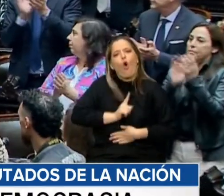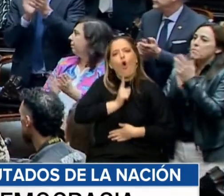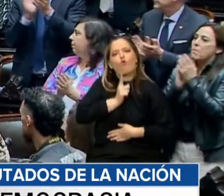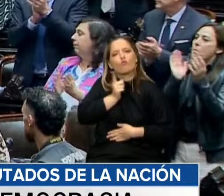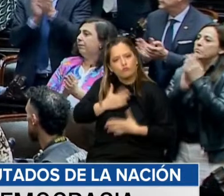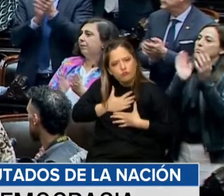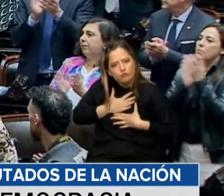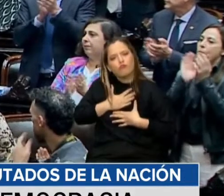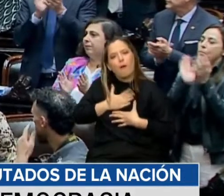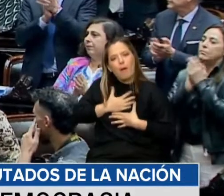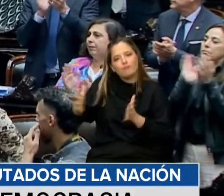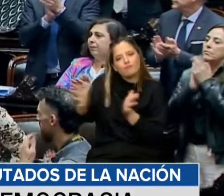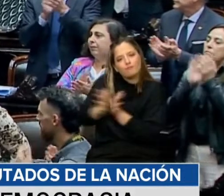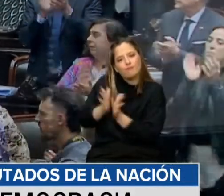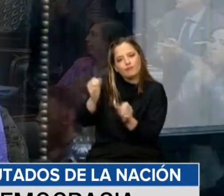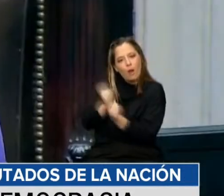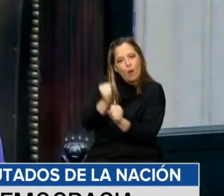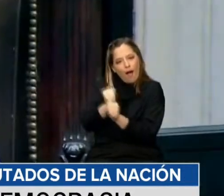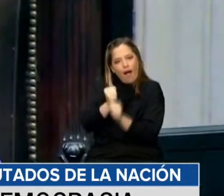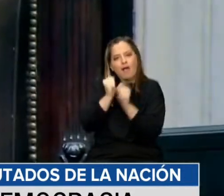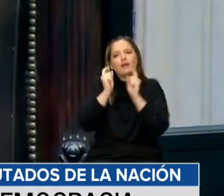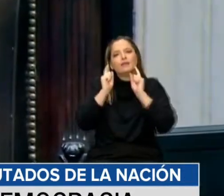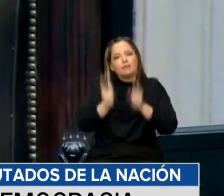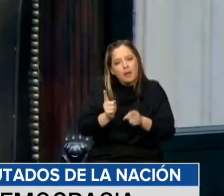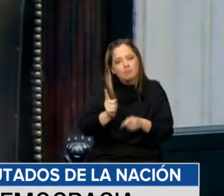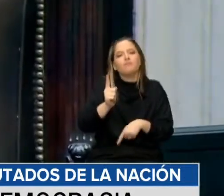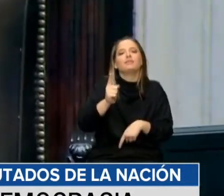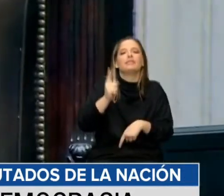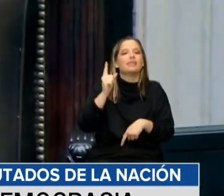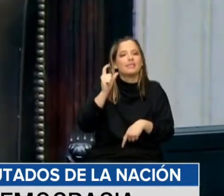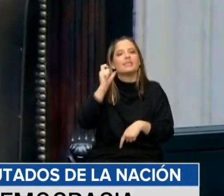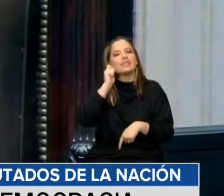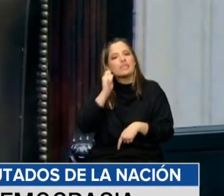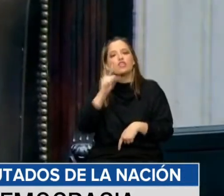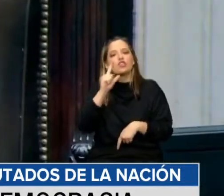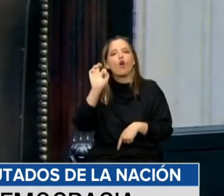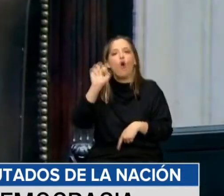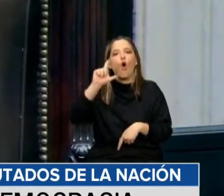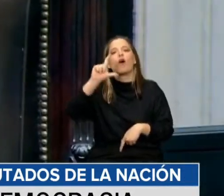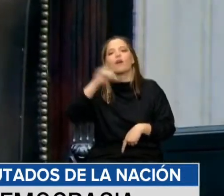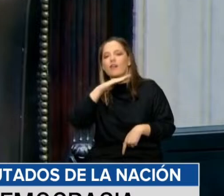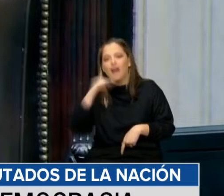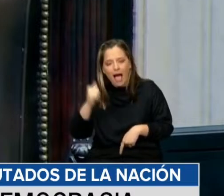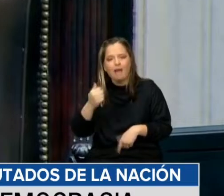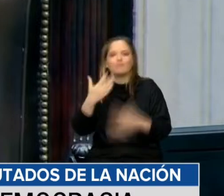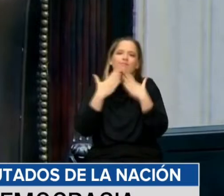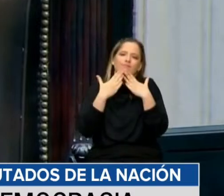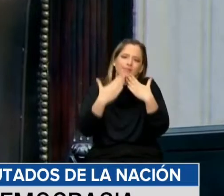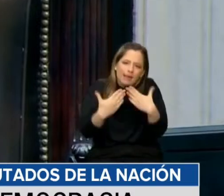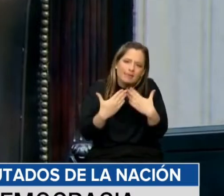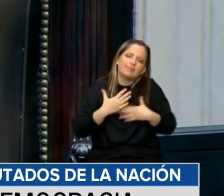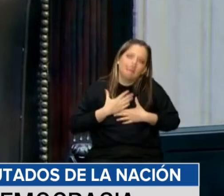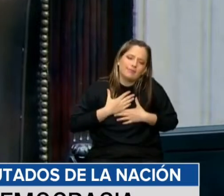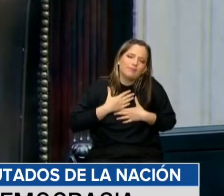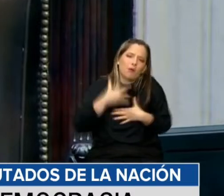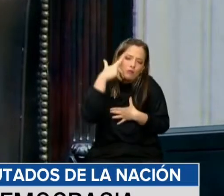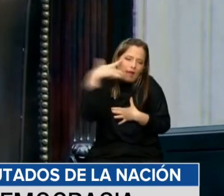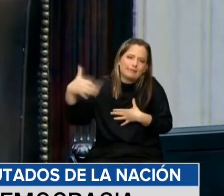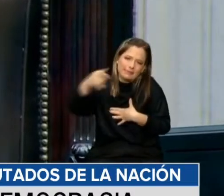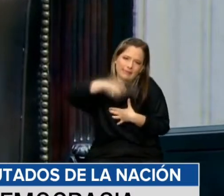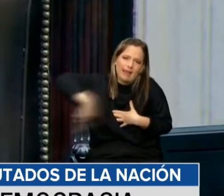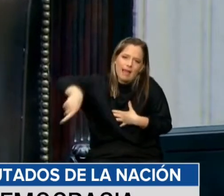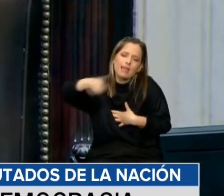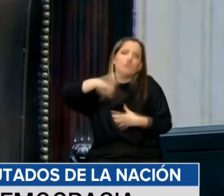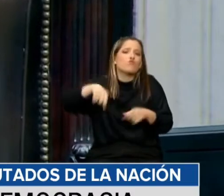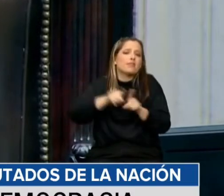usted esta Cámara. Diputado Gioja, los vamos a extrañar. Van a terminar siendo parte también de la